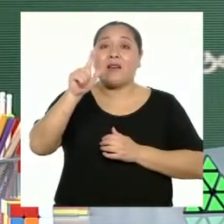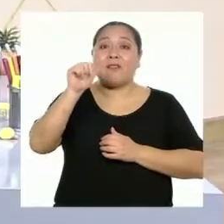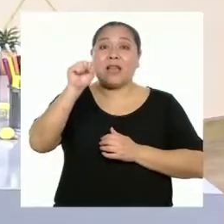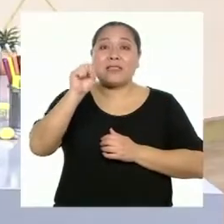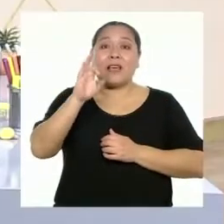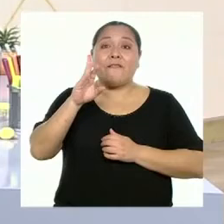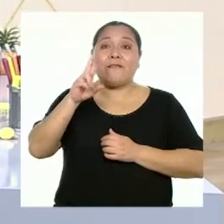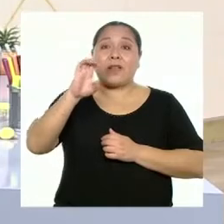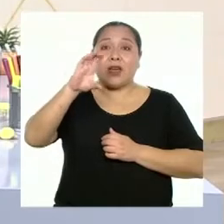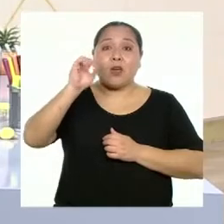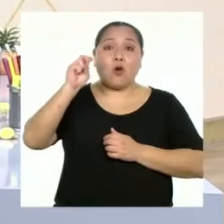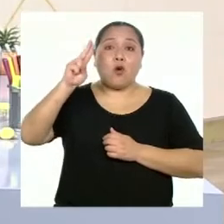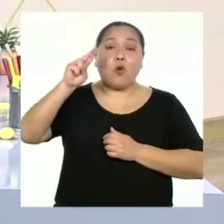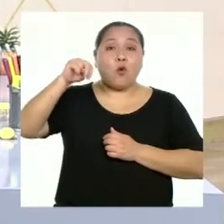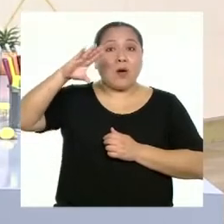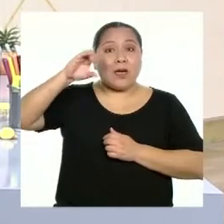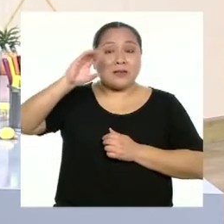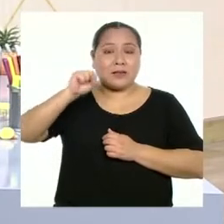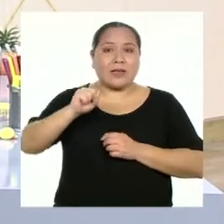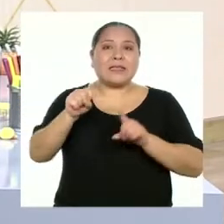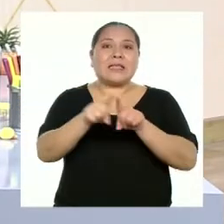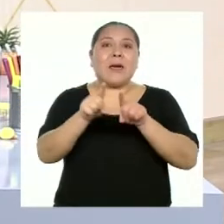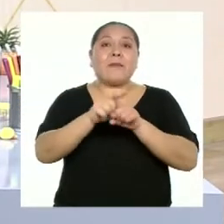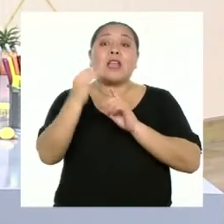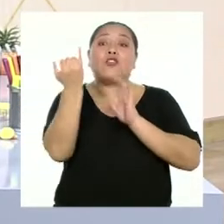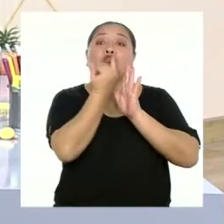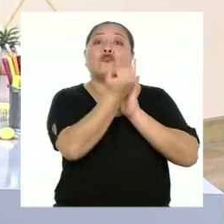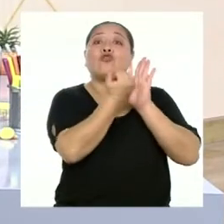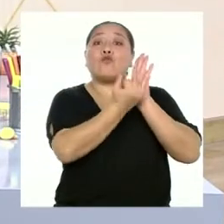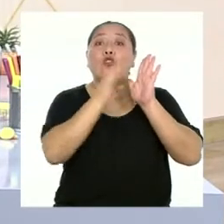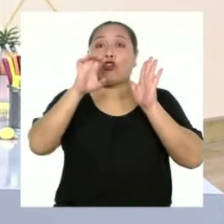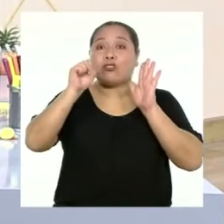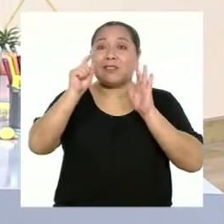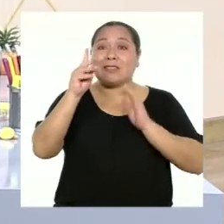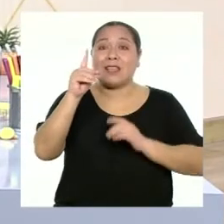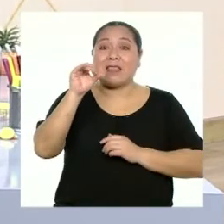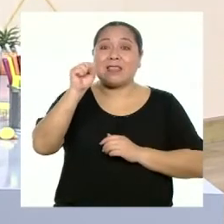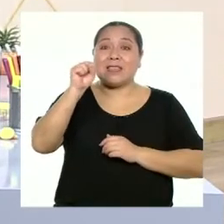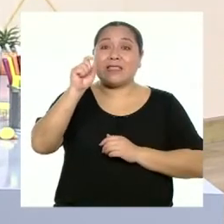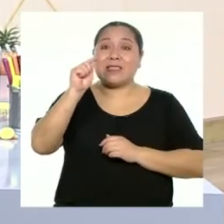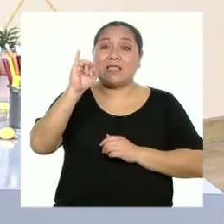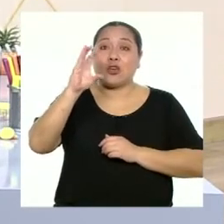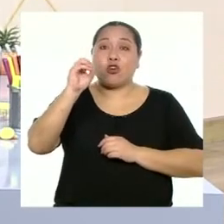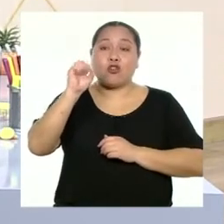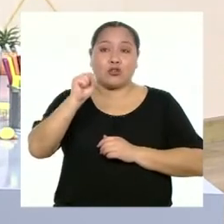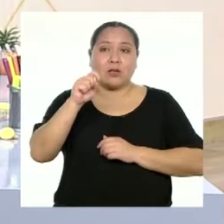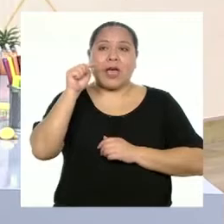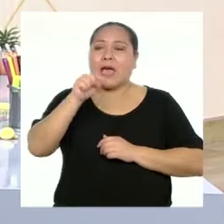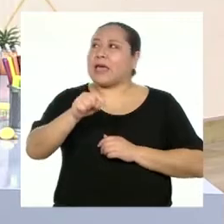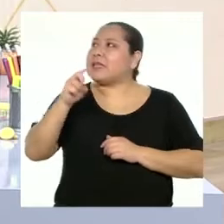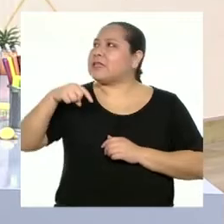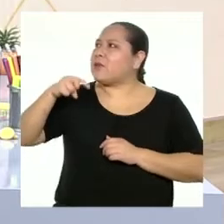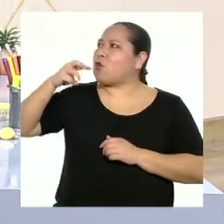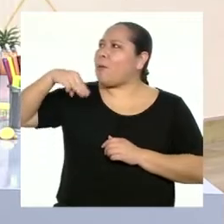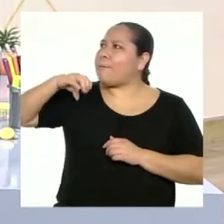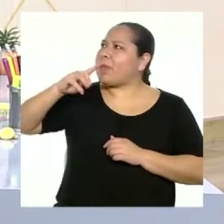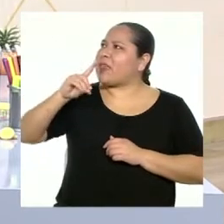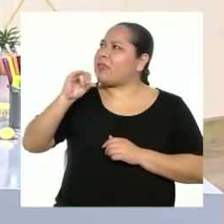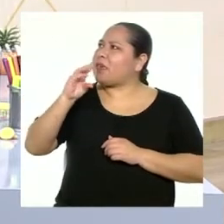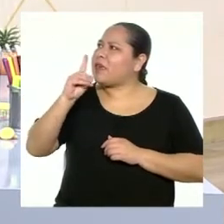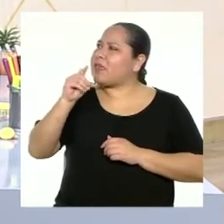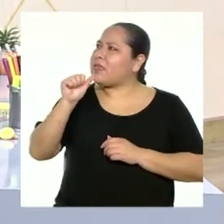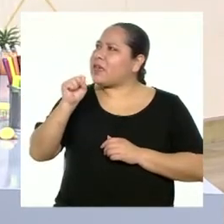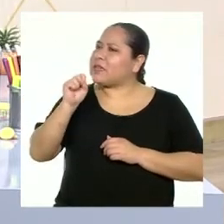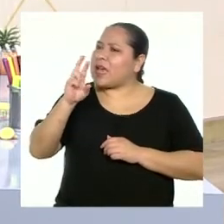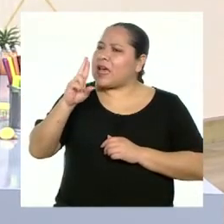pasadas. Ahora recordaremos lo que son las medidas resumen. Ahí necesito su ayuda, profesor, sobre todo